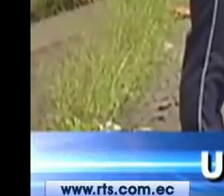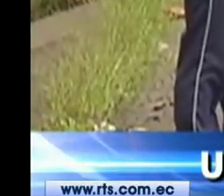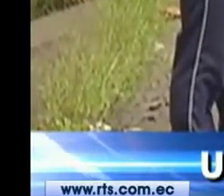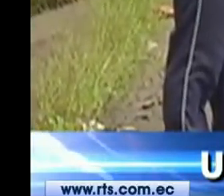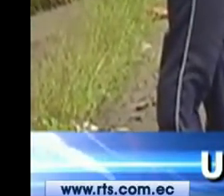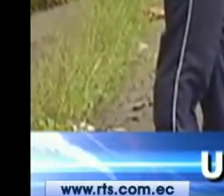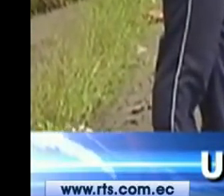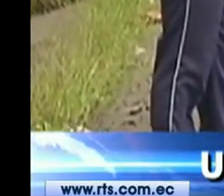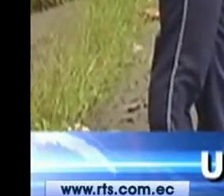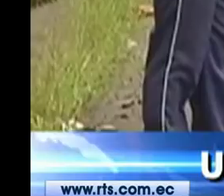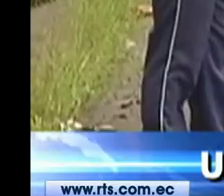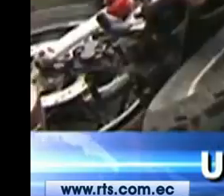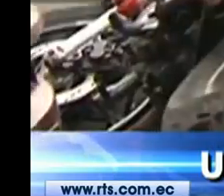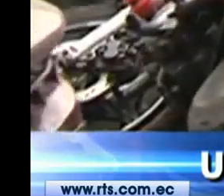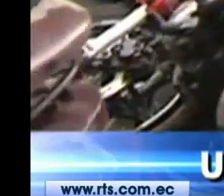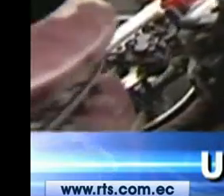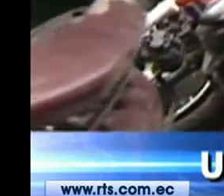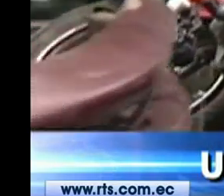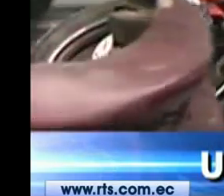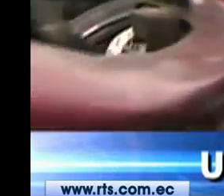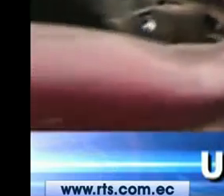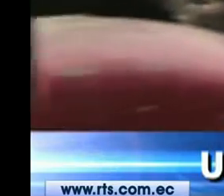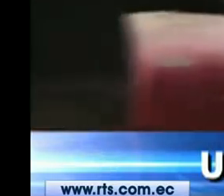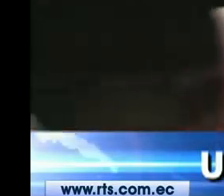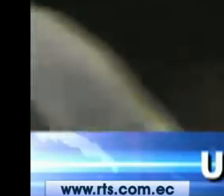de este nuevo percance vial.